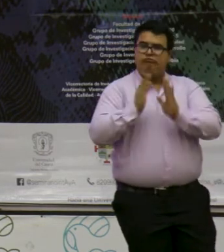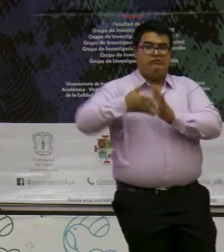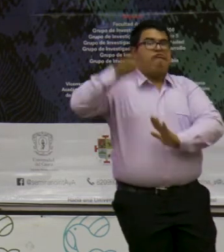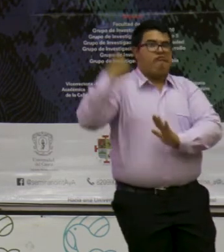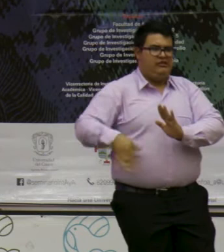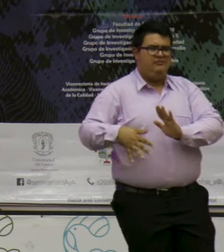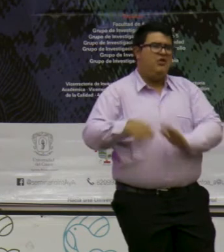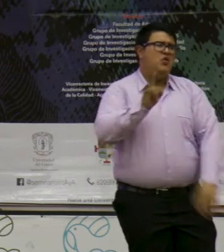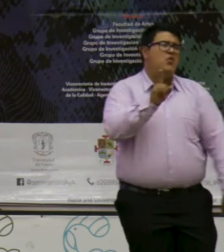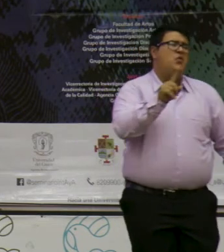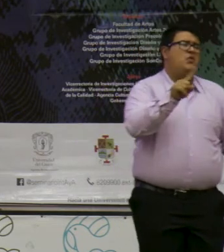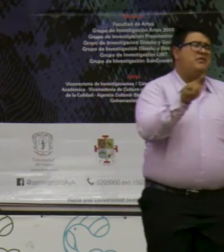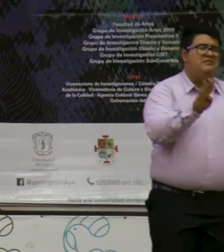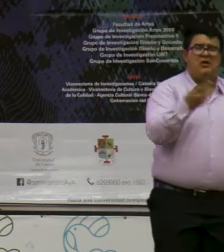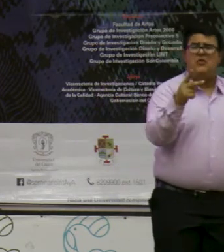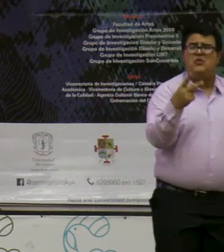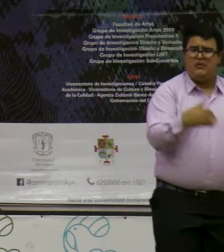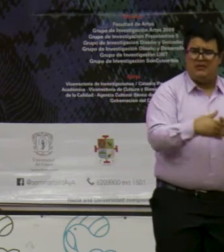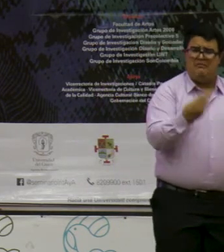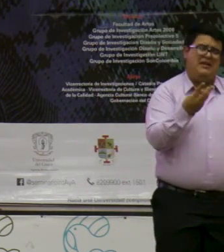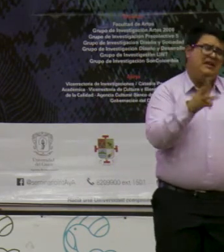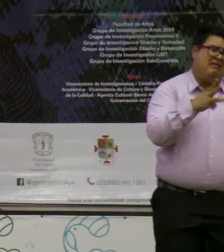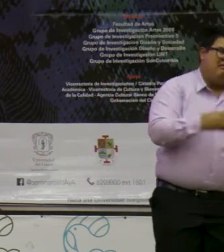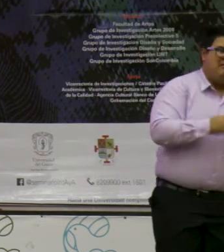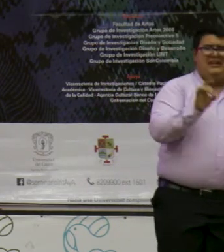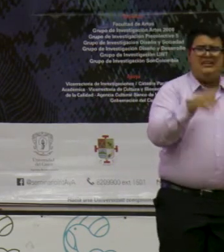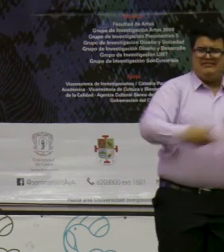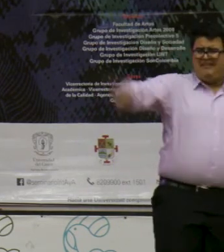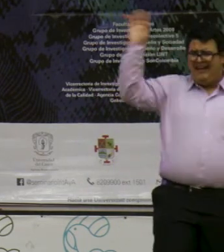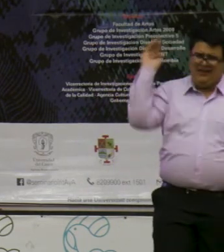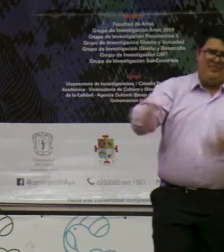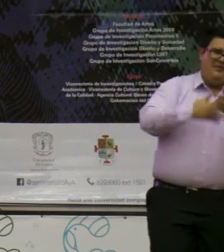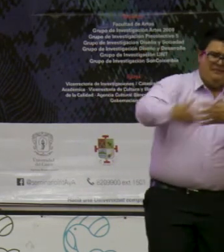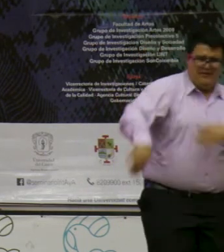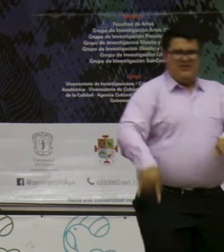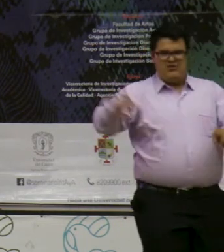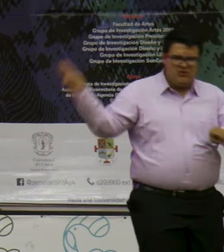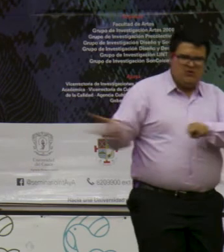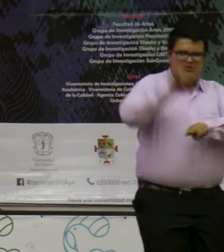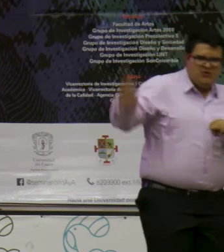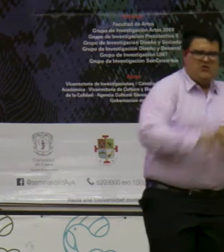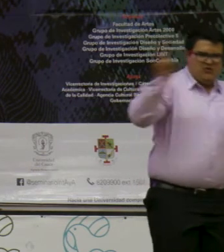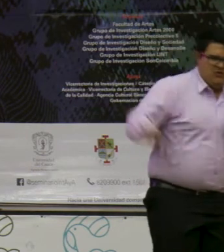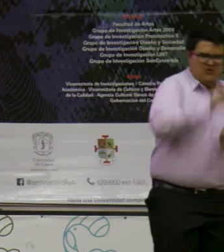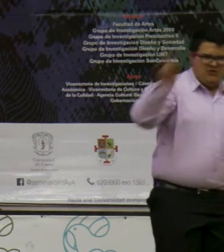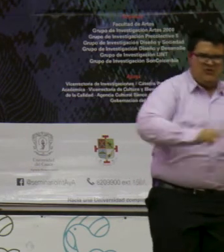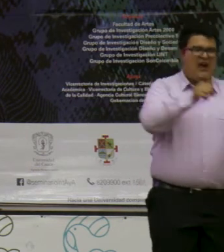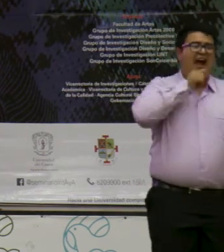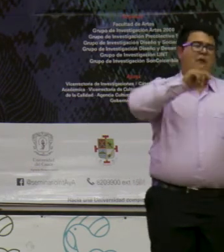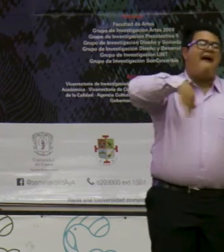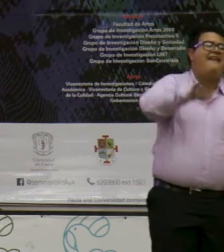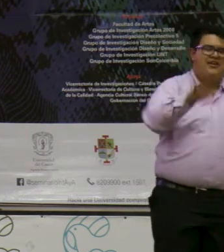caras. Pero eso que vale 12,000 pesos, éntrele, meta lo que haya, cabe, eso entra, póngale agüita y